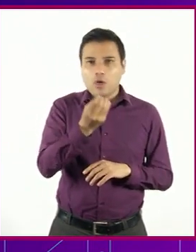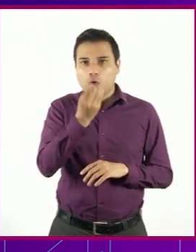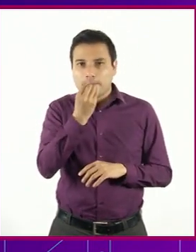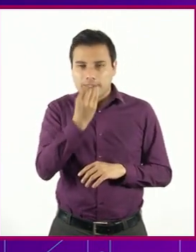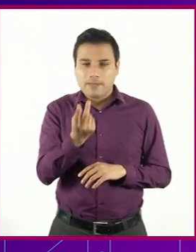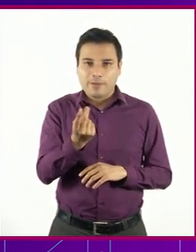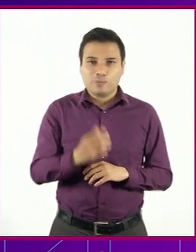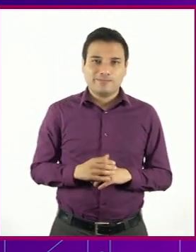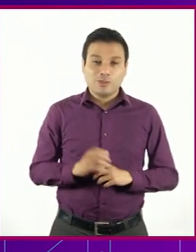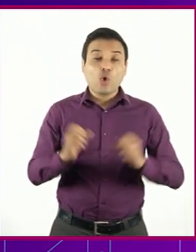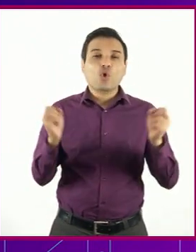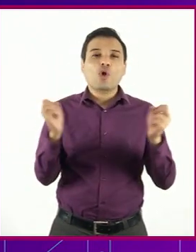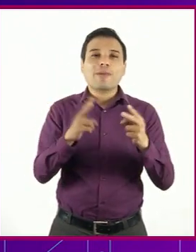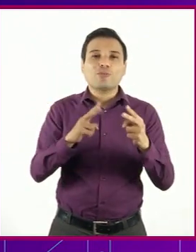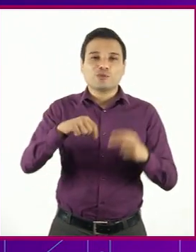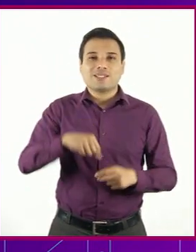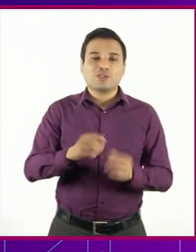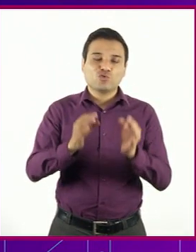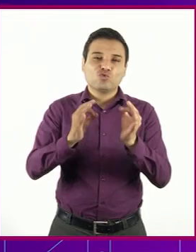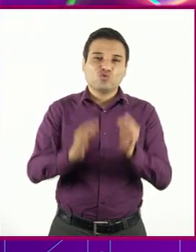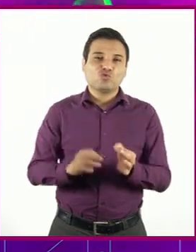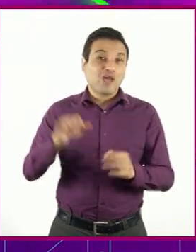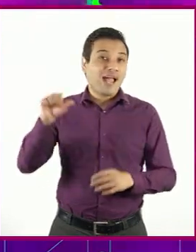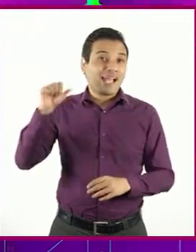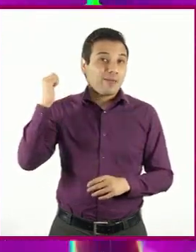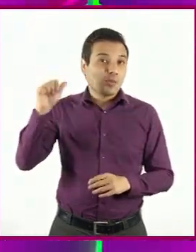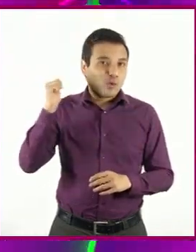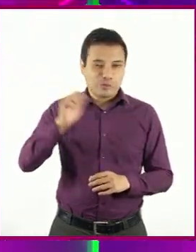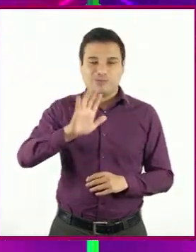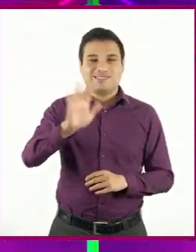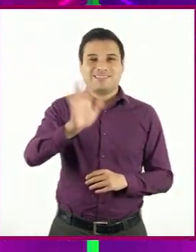luego. Saludos desde Acapulco, Guerrero.